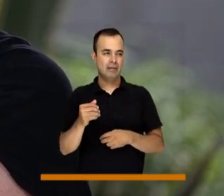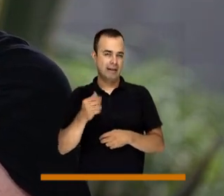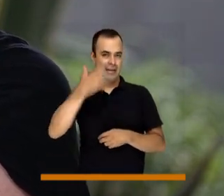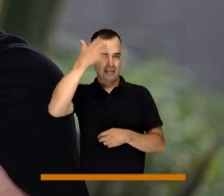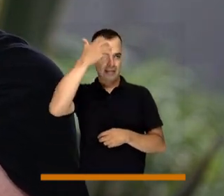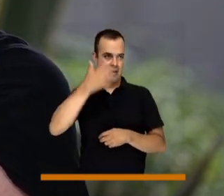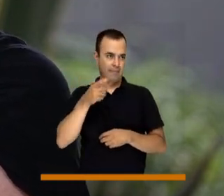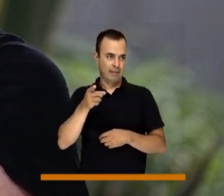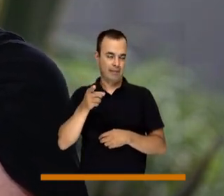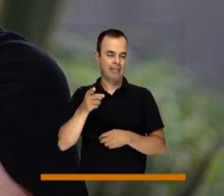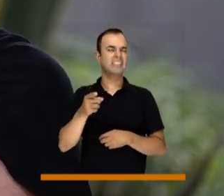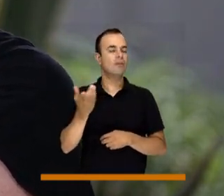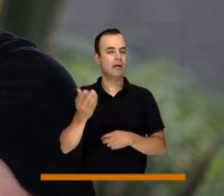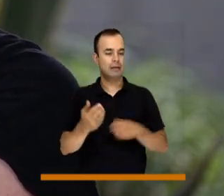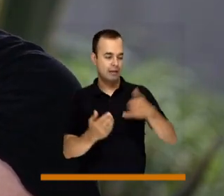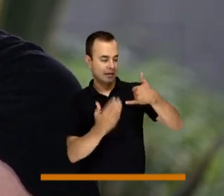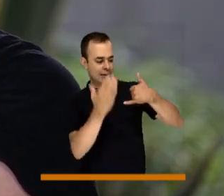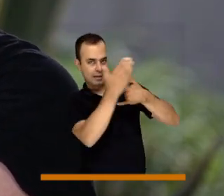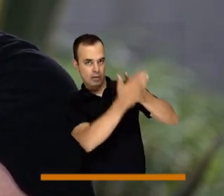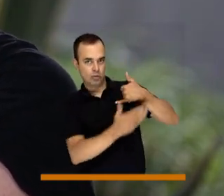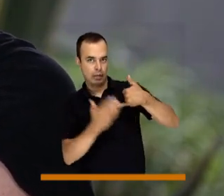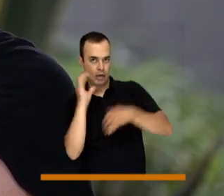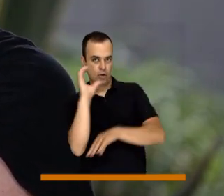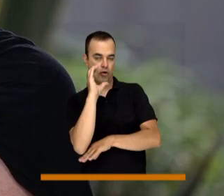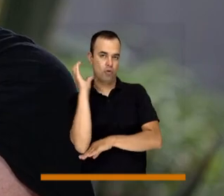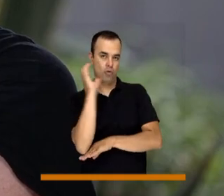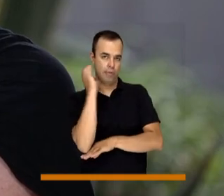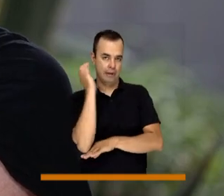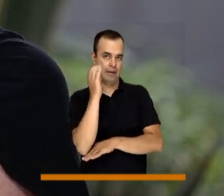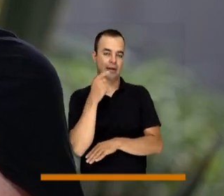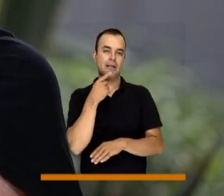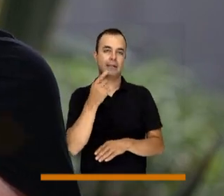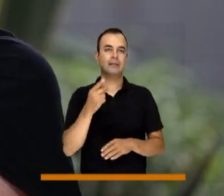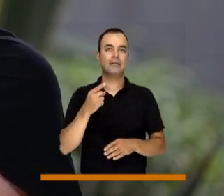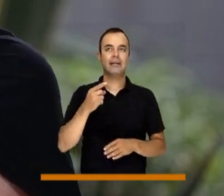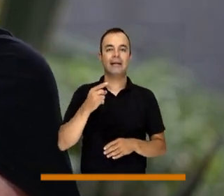es el Plan Nacional de Lectura de Colombia, que